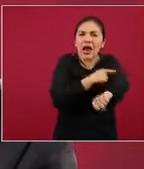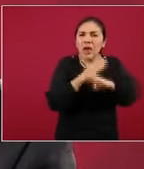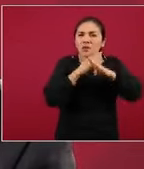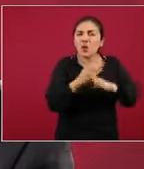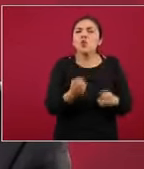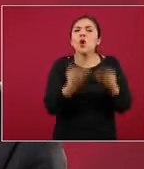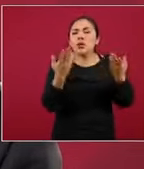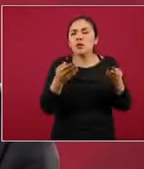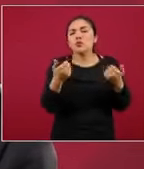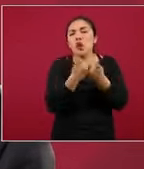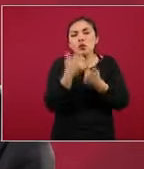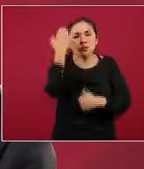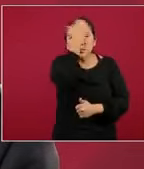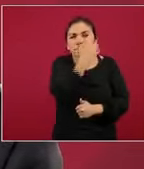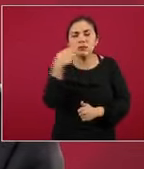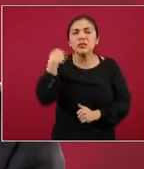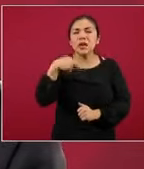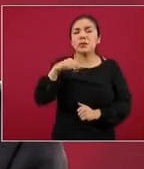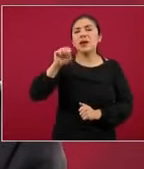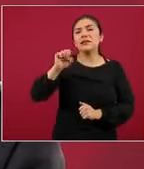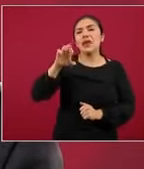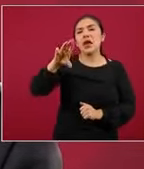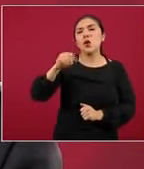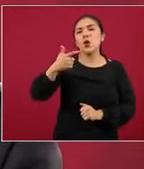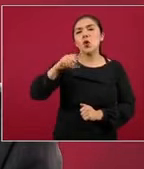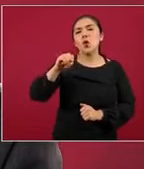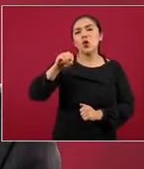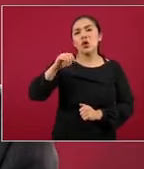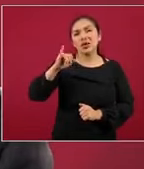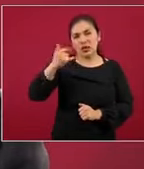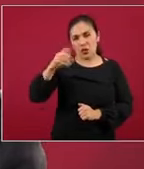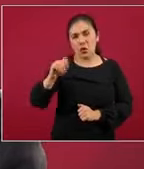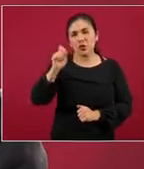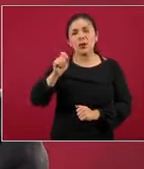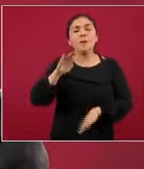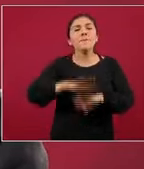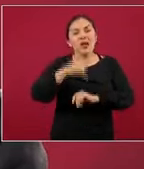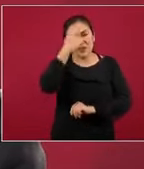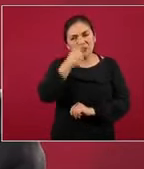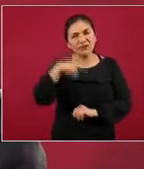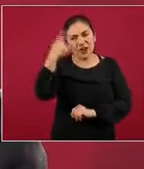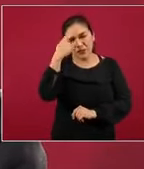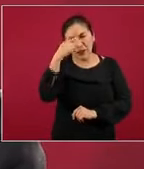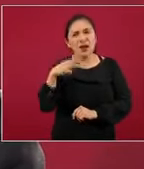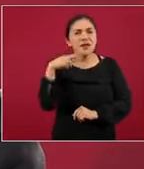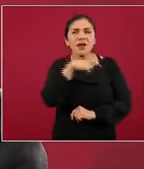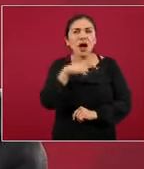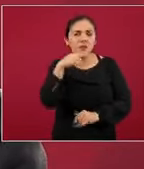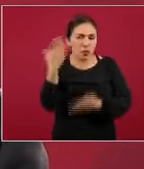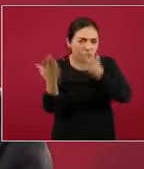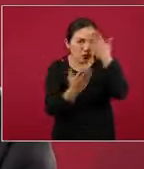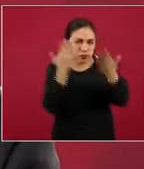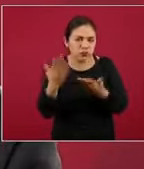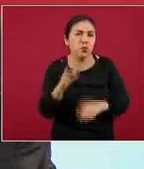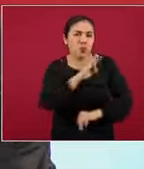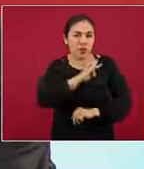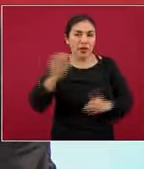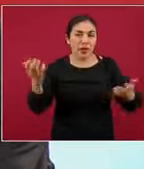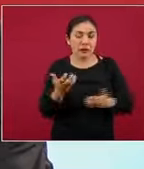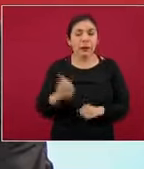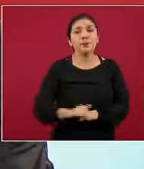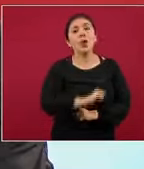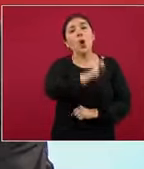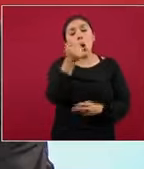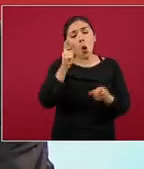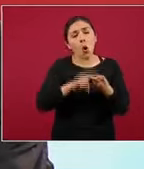partir de ensayos que se llaman serológicos, que son relativamente más fáciles y rápidos de realizar. Hay